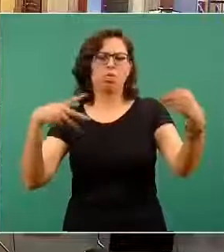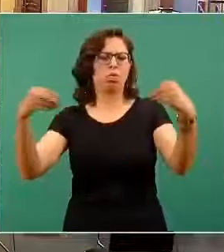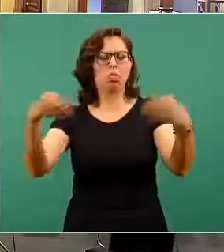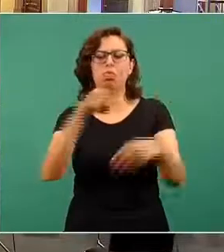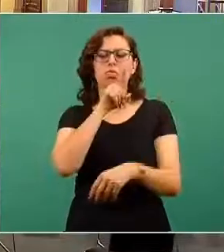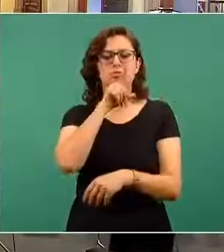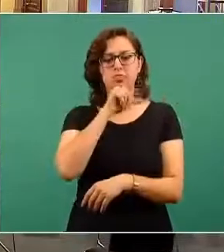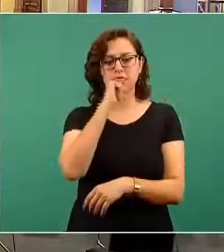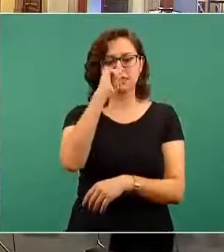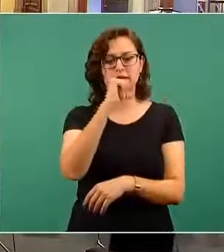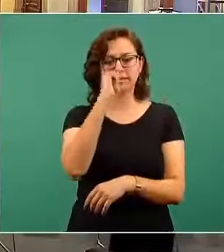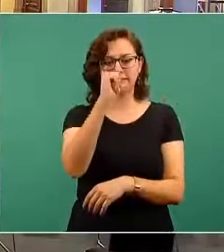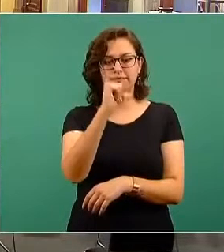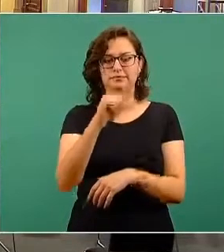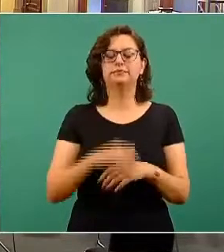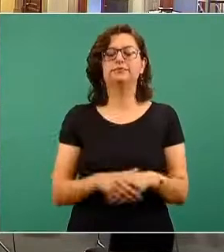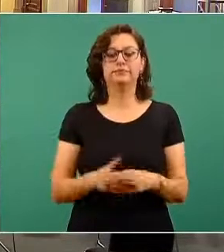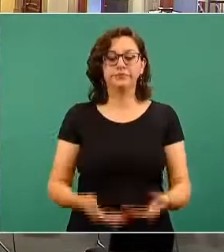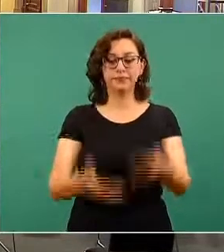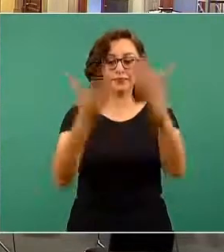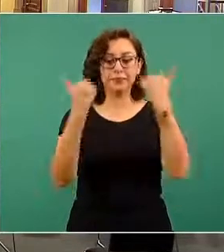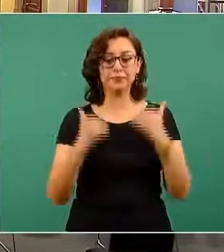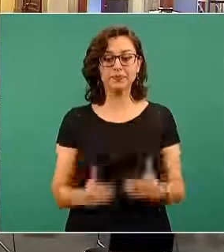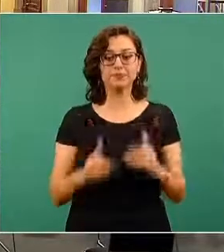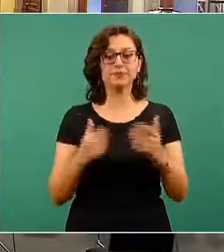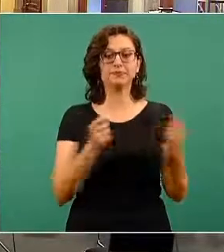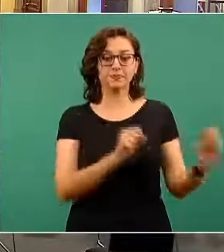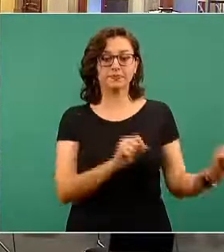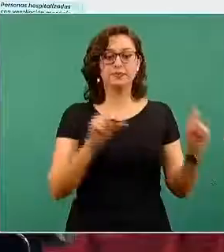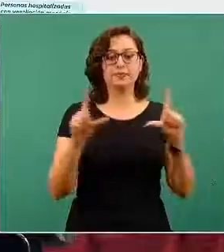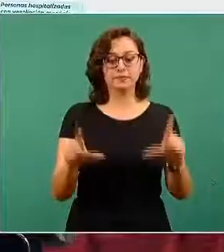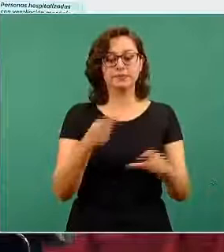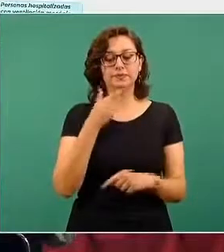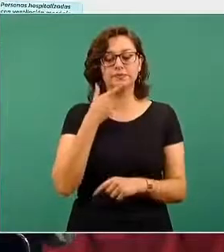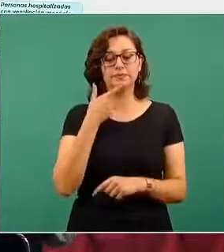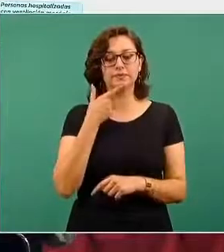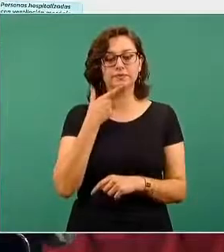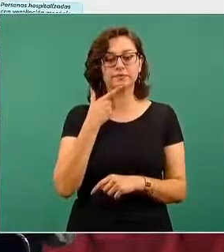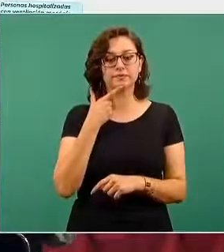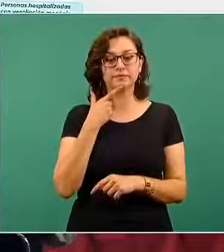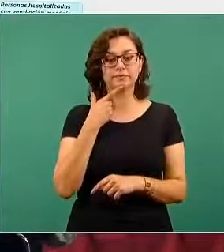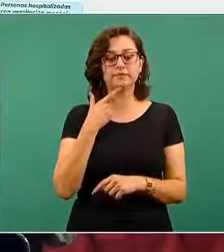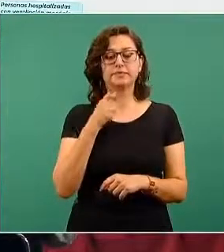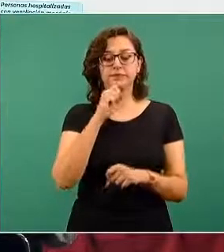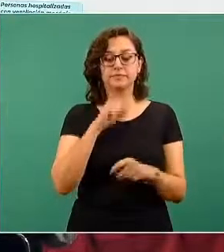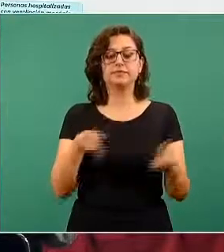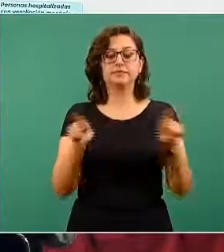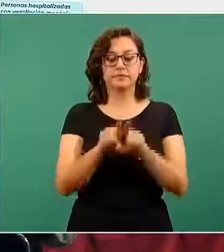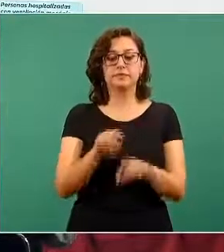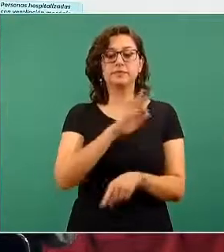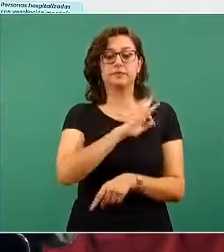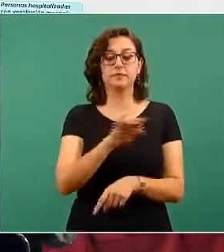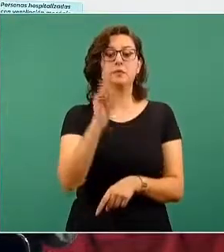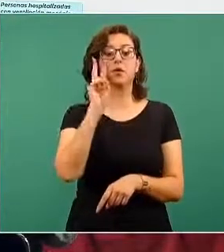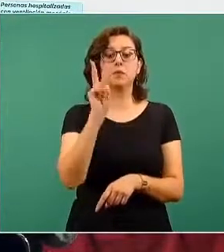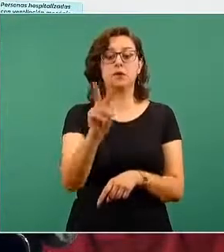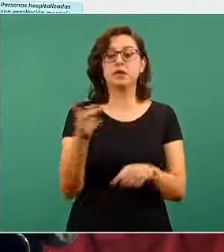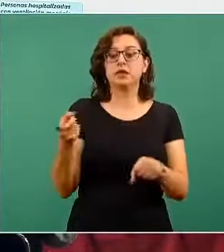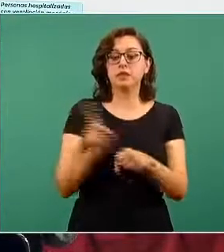personas. Si vemos la siguiente diapositiva, vamos a ver también el comportamiento diario de la